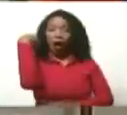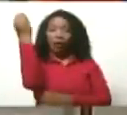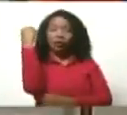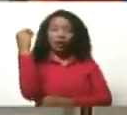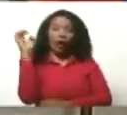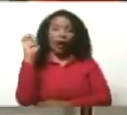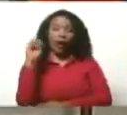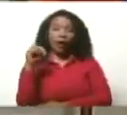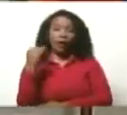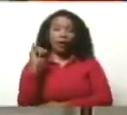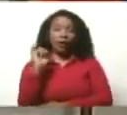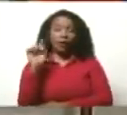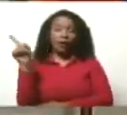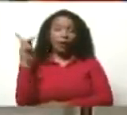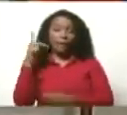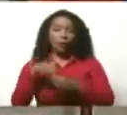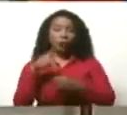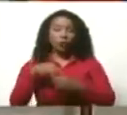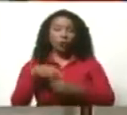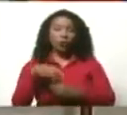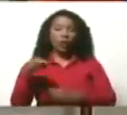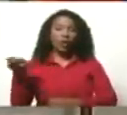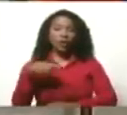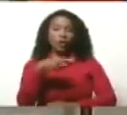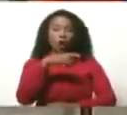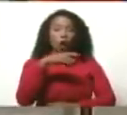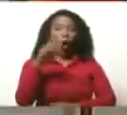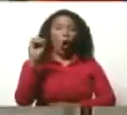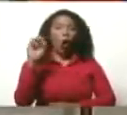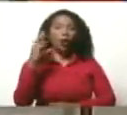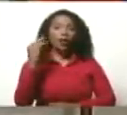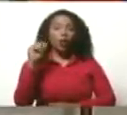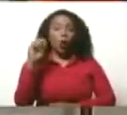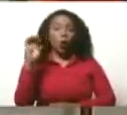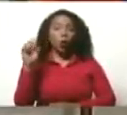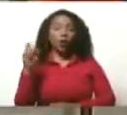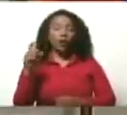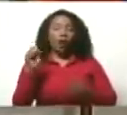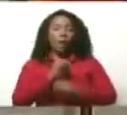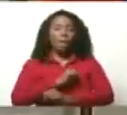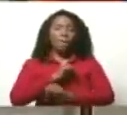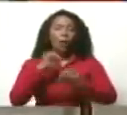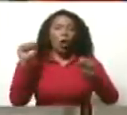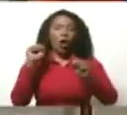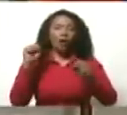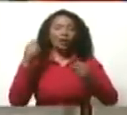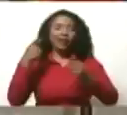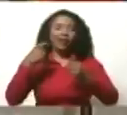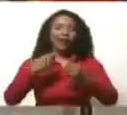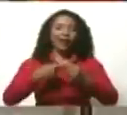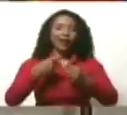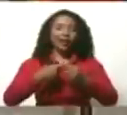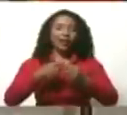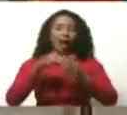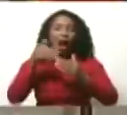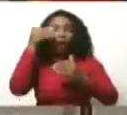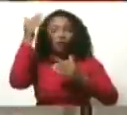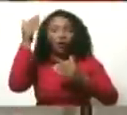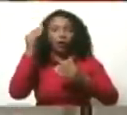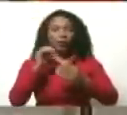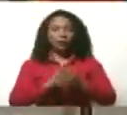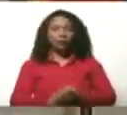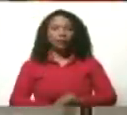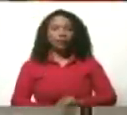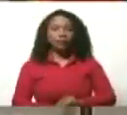en la faja petrolífera del Orinoco y en la explotación de gas costa afuera. En tal